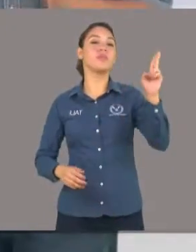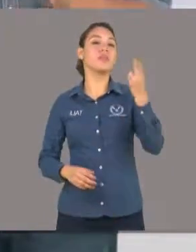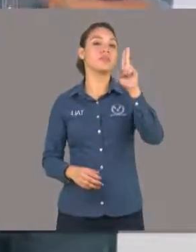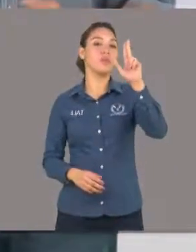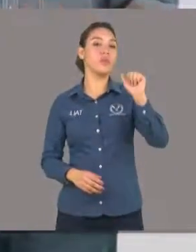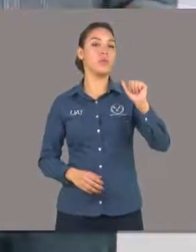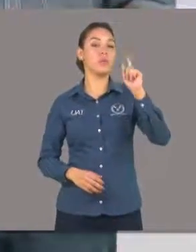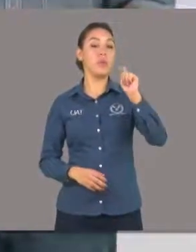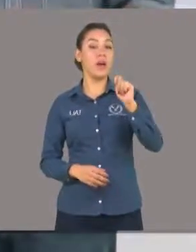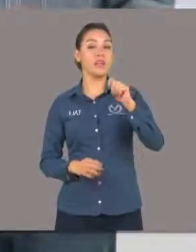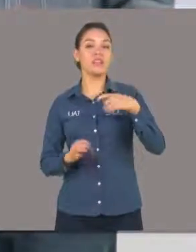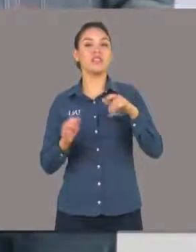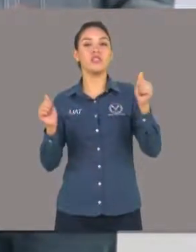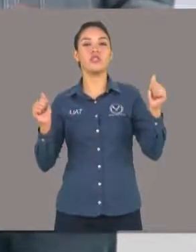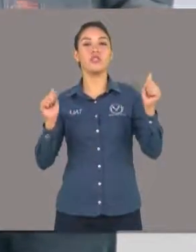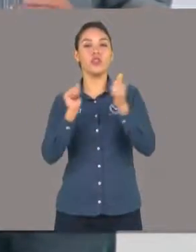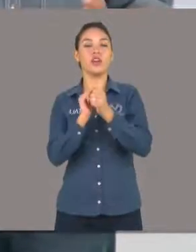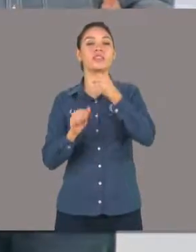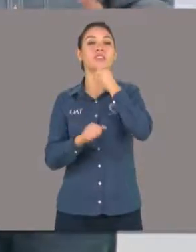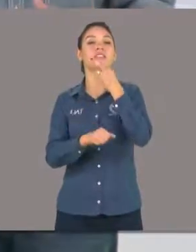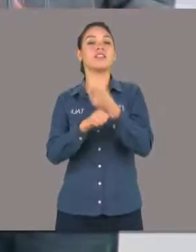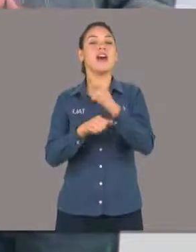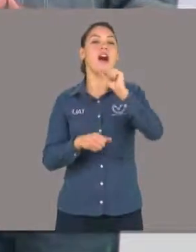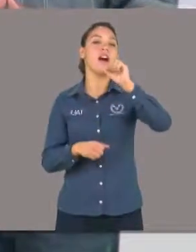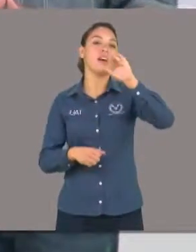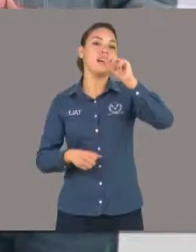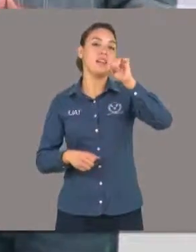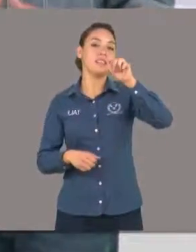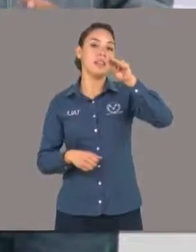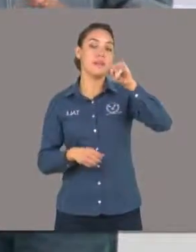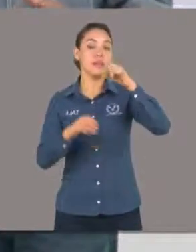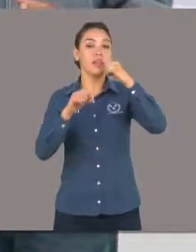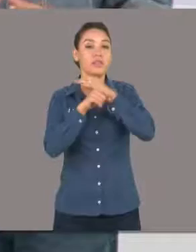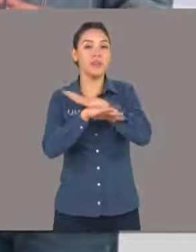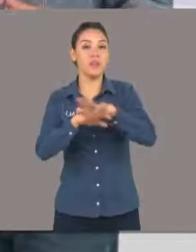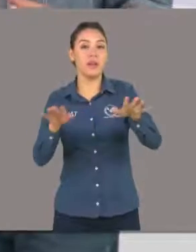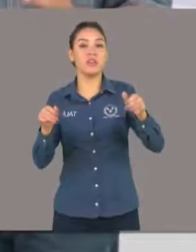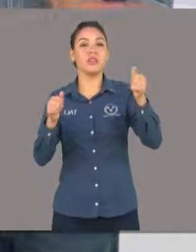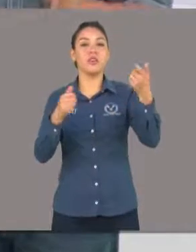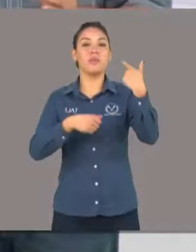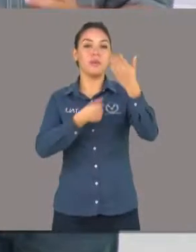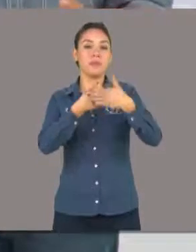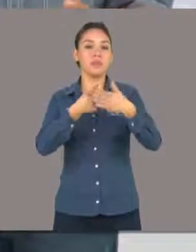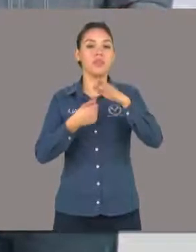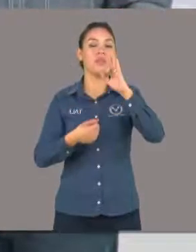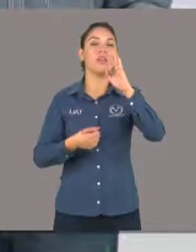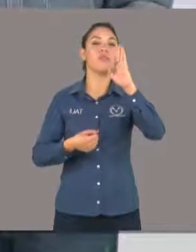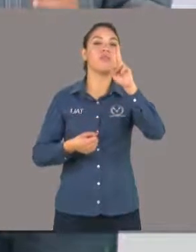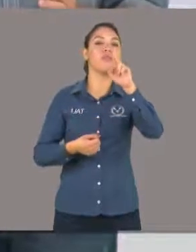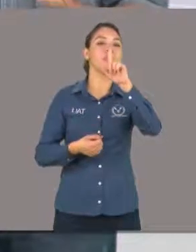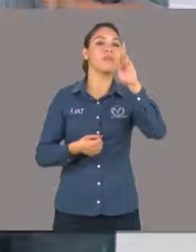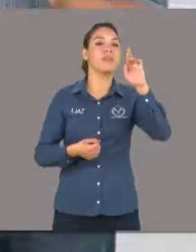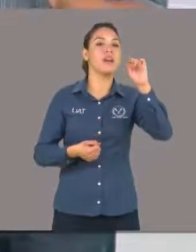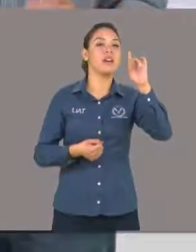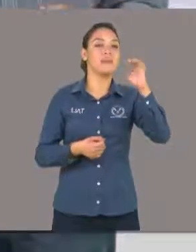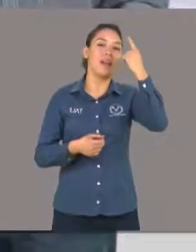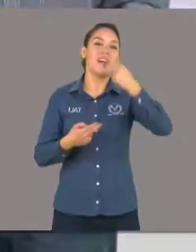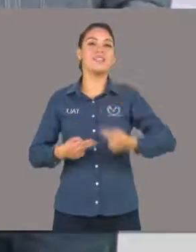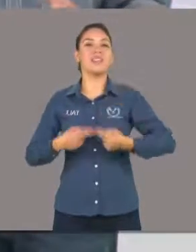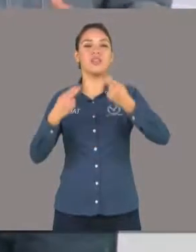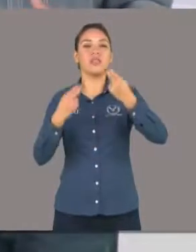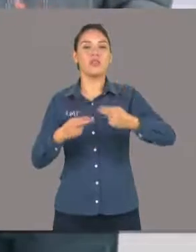La Universidad Autónoma de Tamaulipas a través de la Secretaría Académica lanzaron la convocatoria Fulbright García Robles de negocios